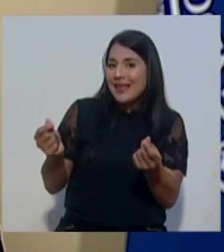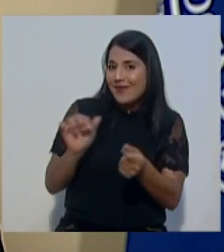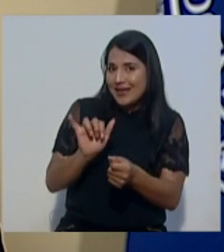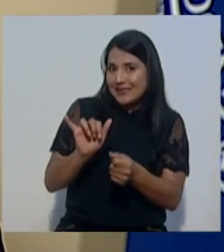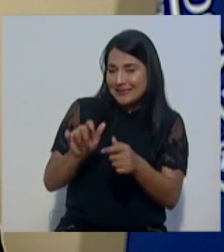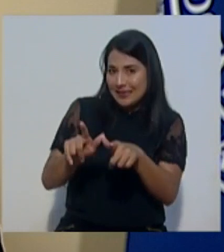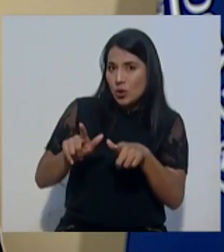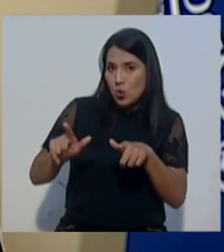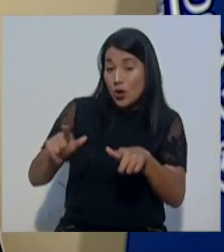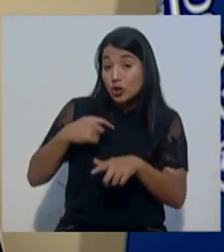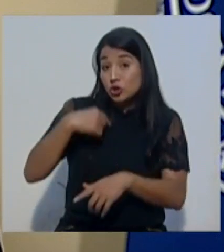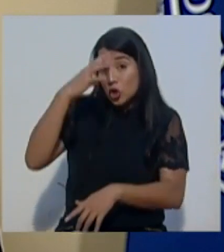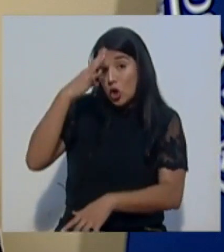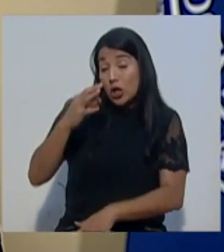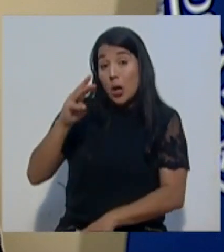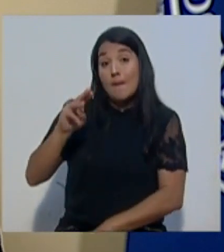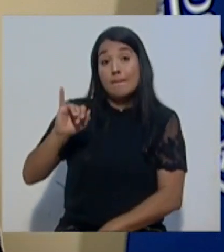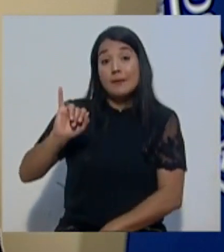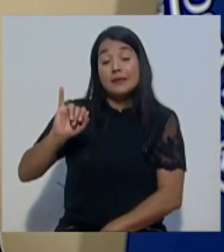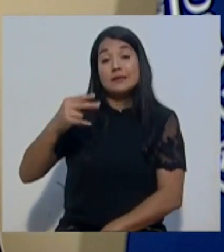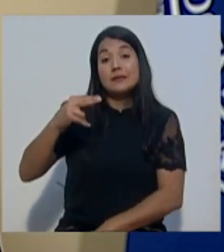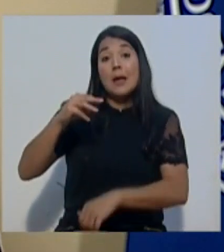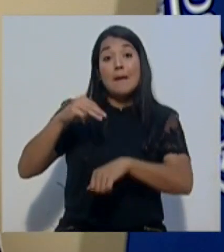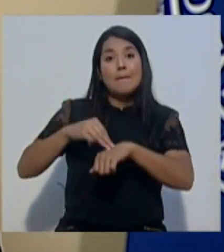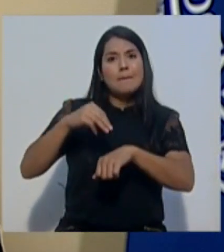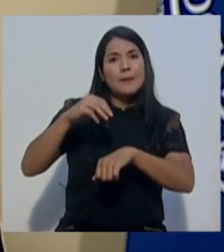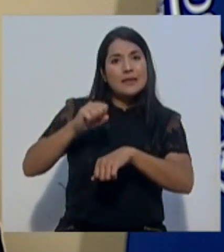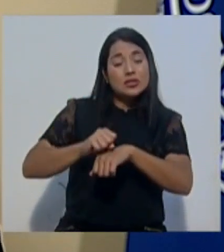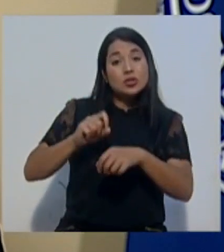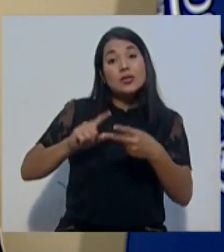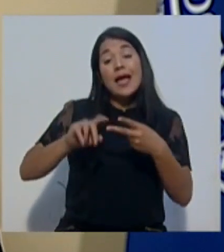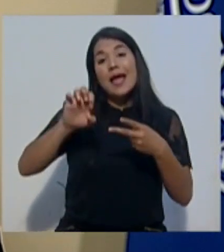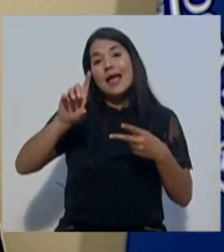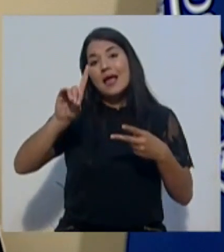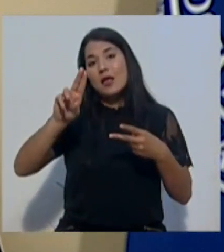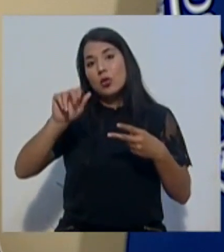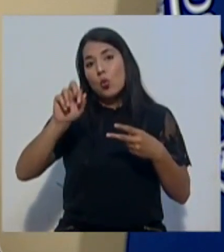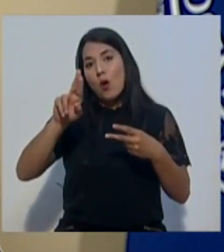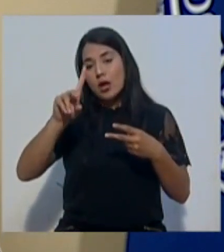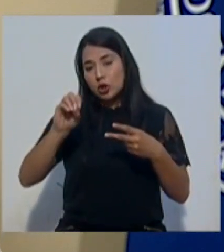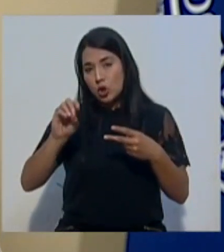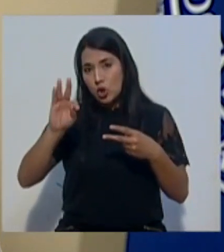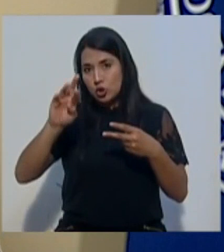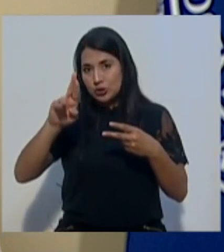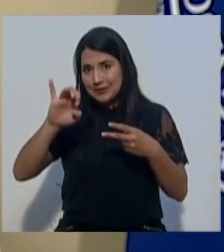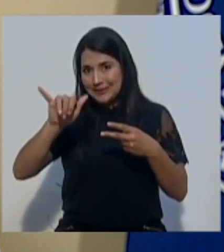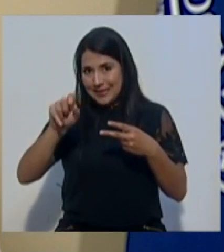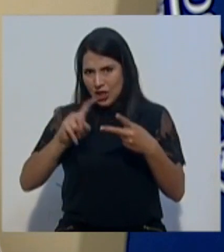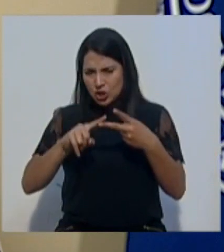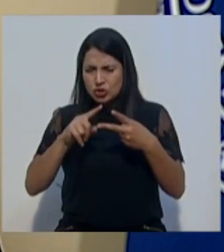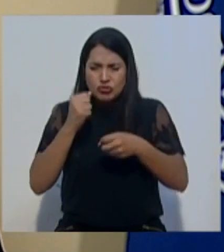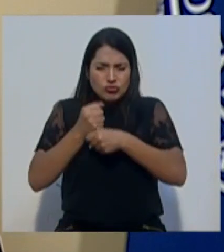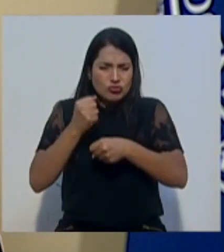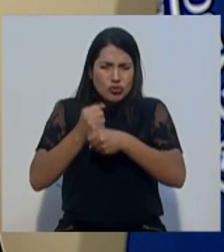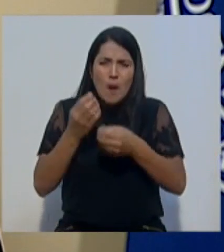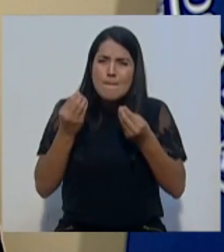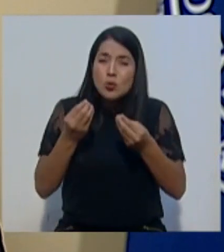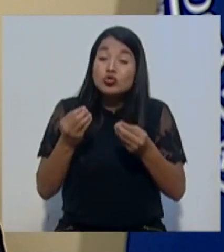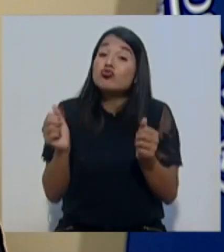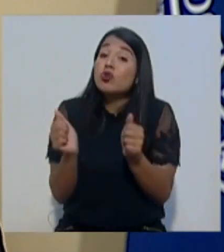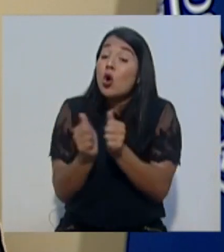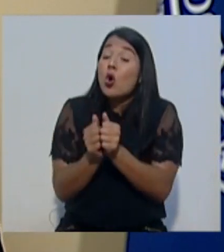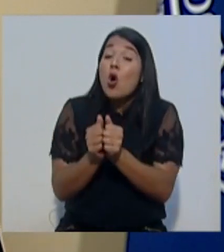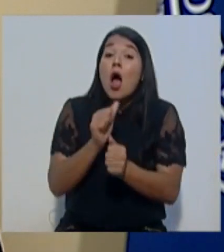Yo considero que don Michael y don Eduardo Trejos han hecho un trabajo muy fuerte, igual que con las autoridades de SINAC, pero eso es